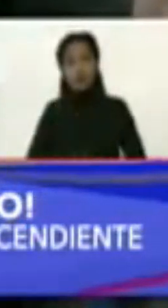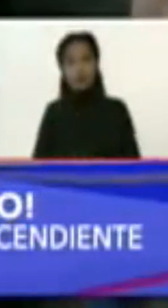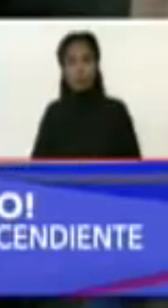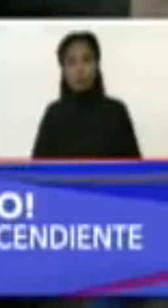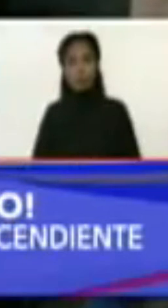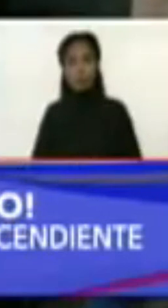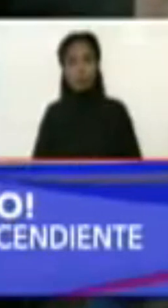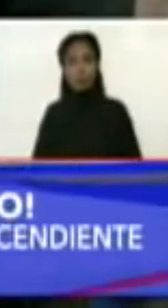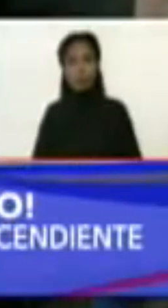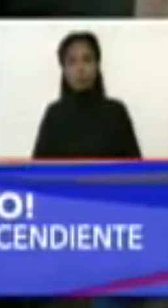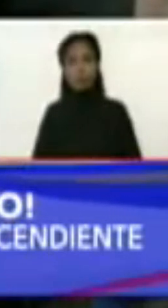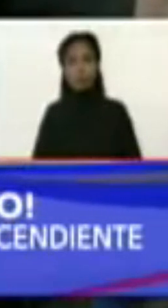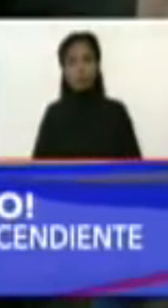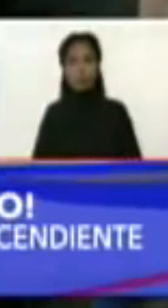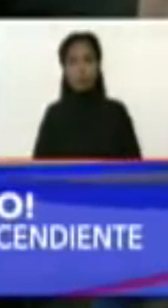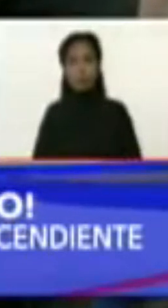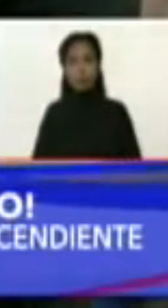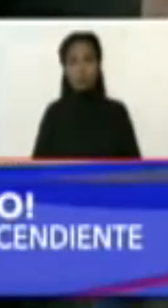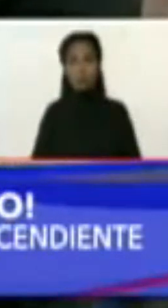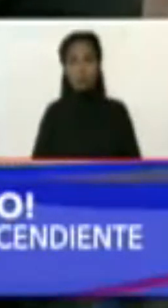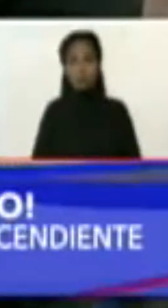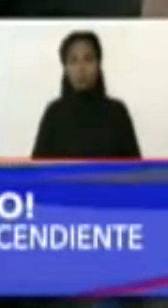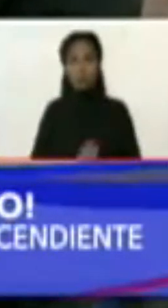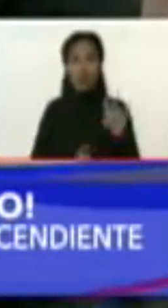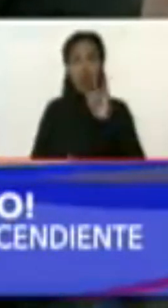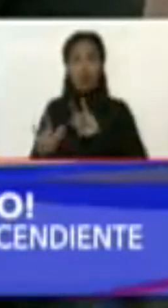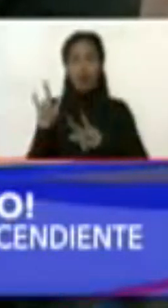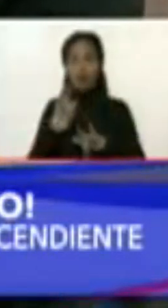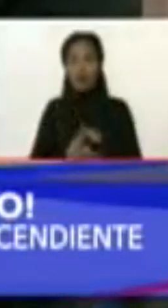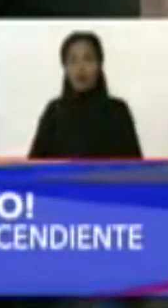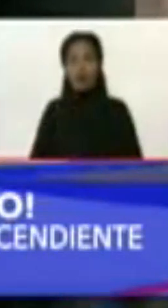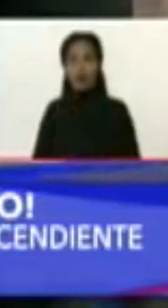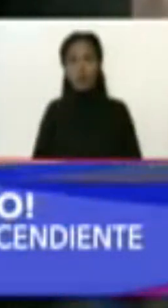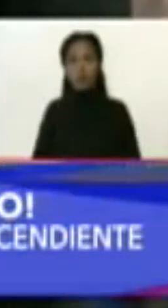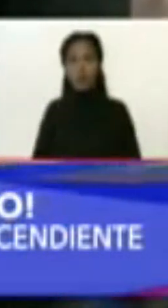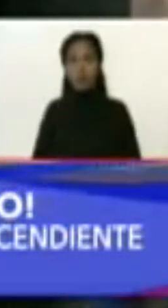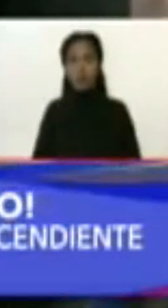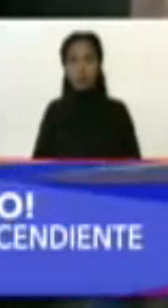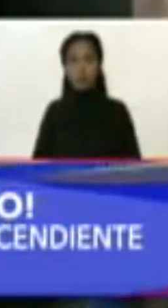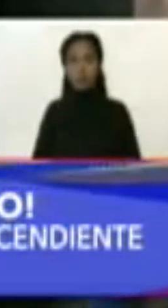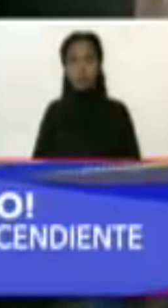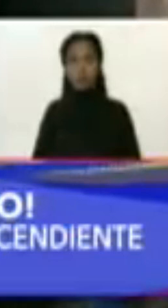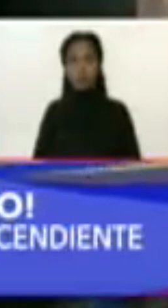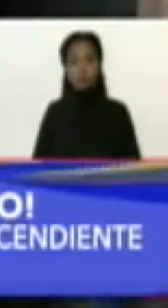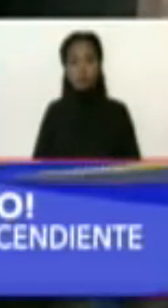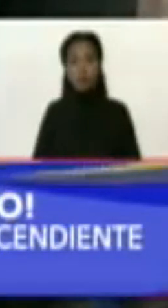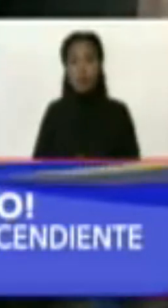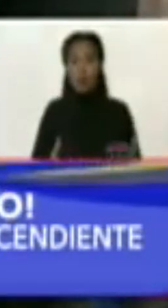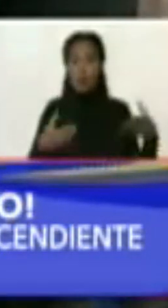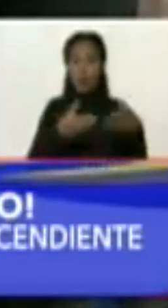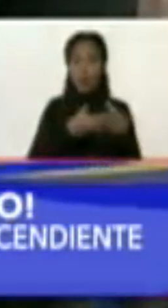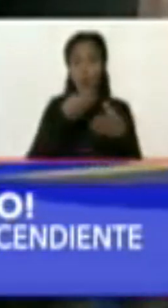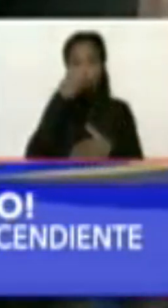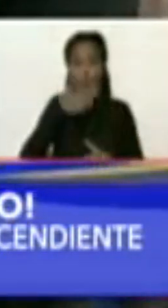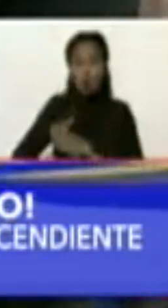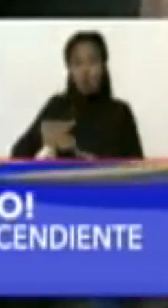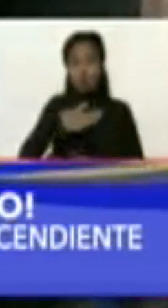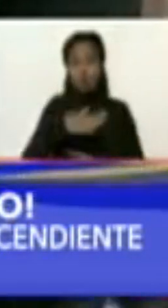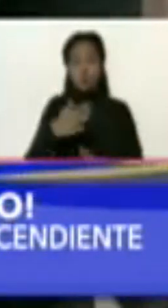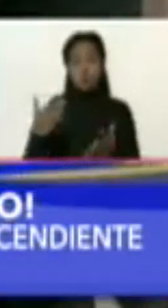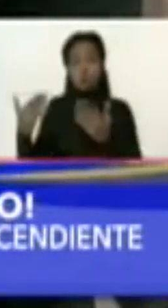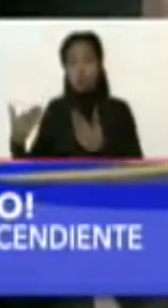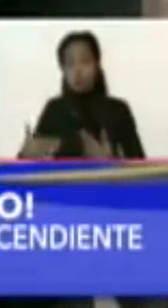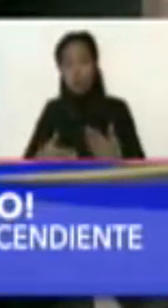réunir peuple africain avec afro africain ici. Para reunir el pueblo, la